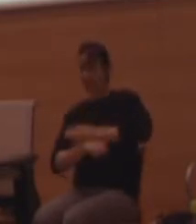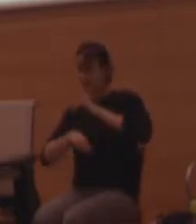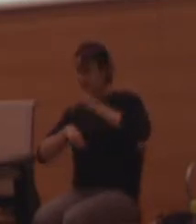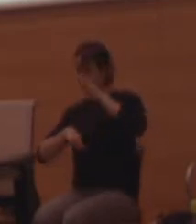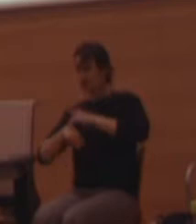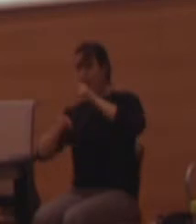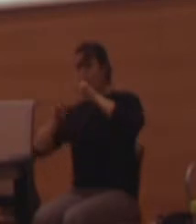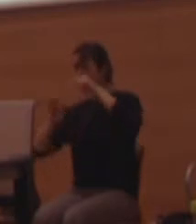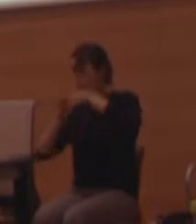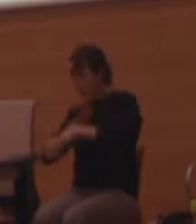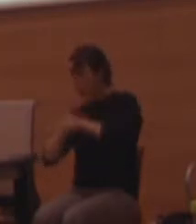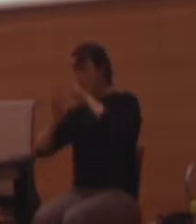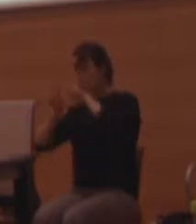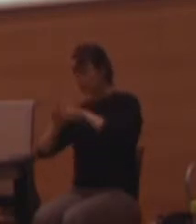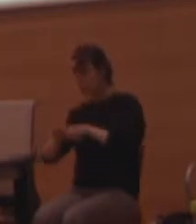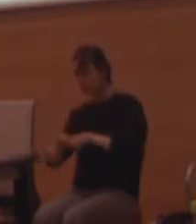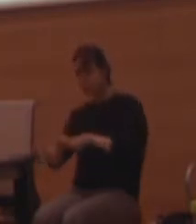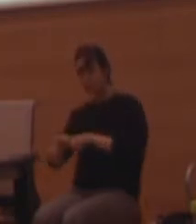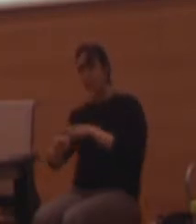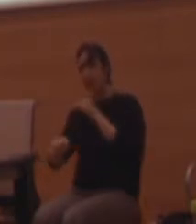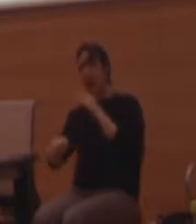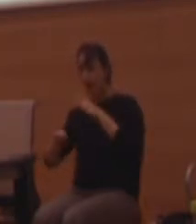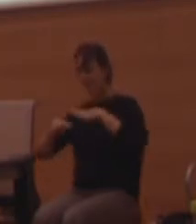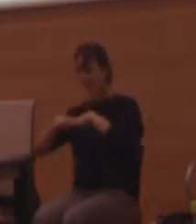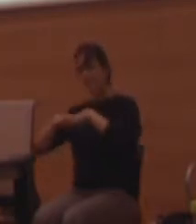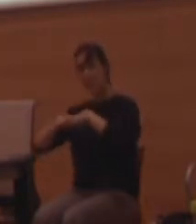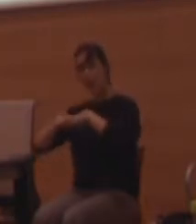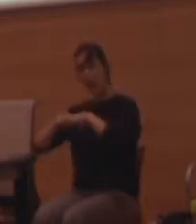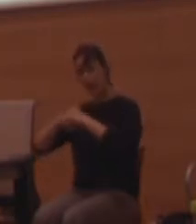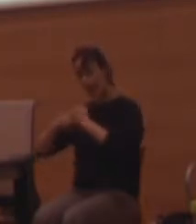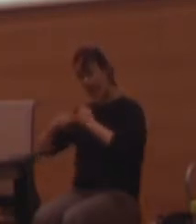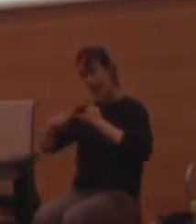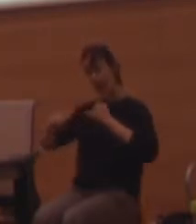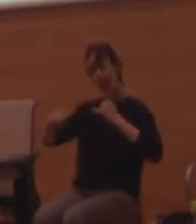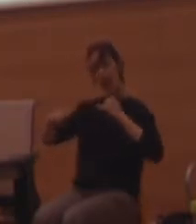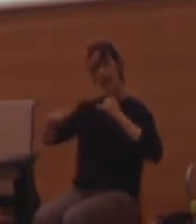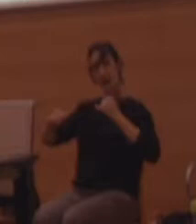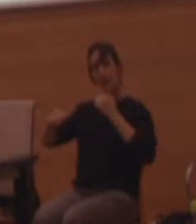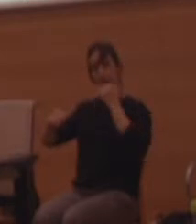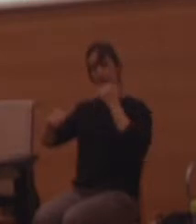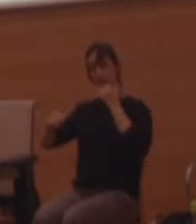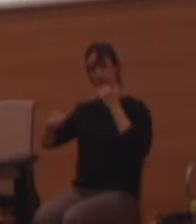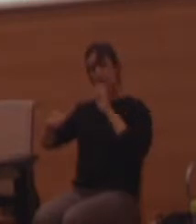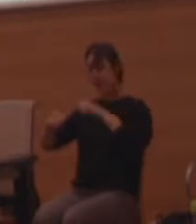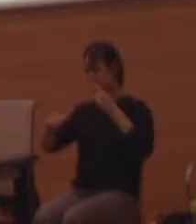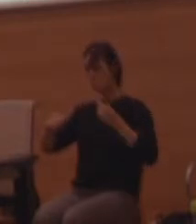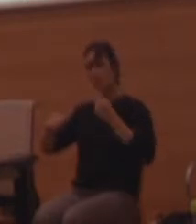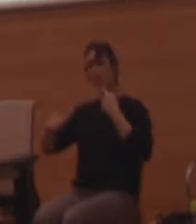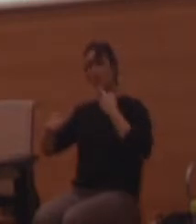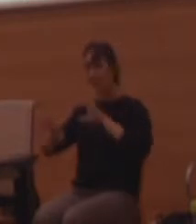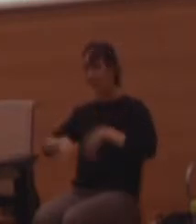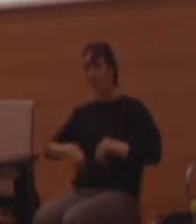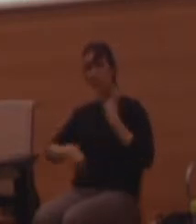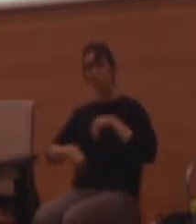que estamos analizando, fibra larga, la fibra, si ya nos ha dado que está afectada, la